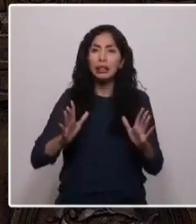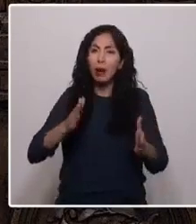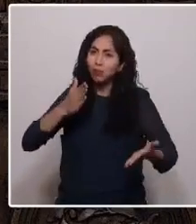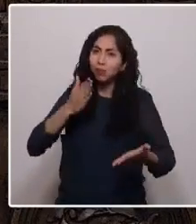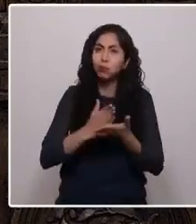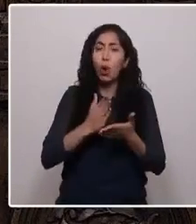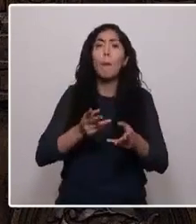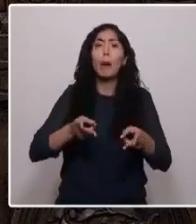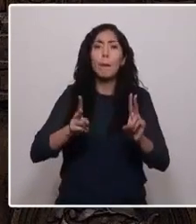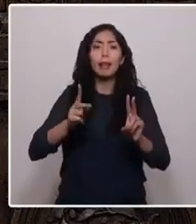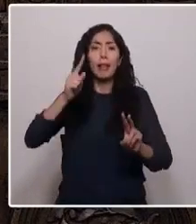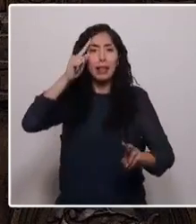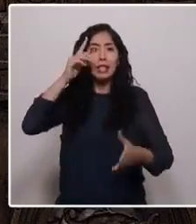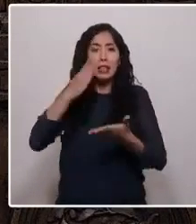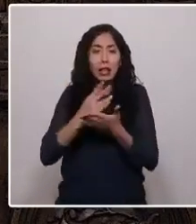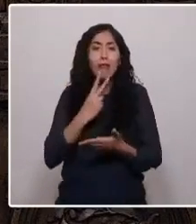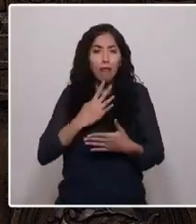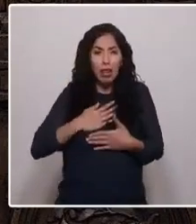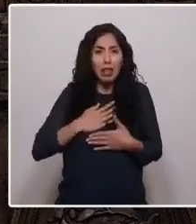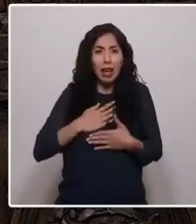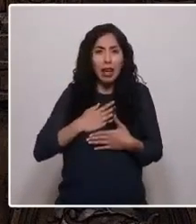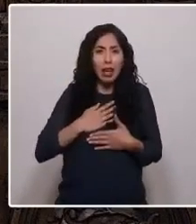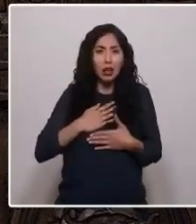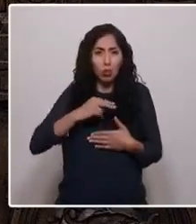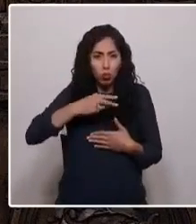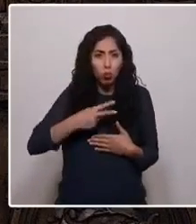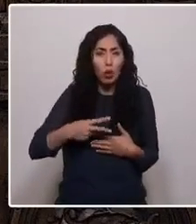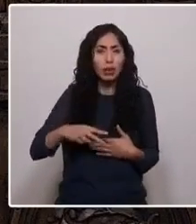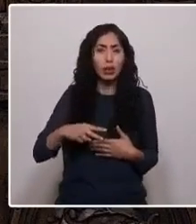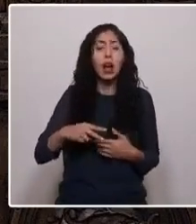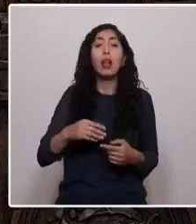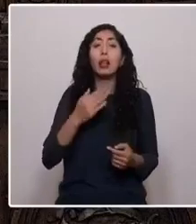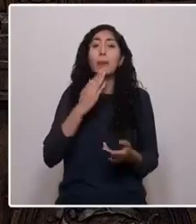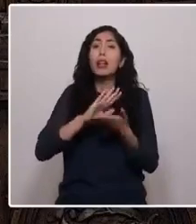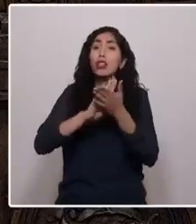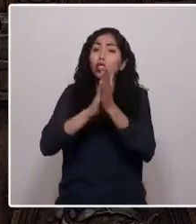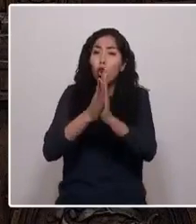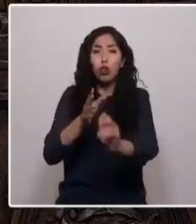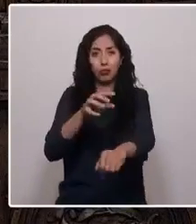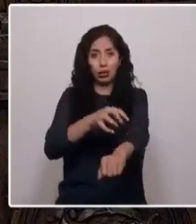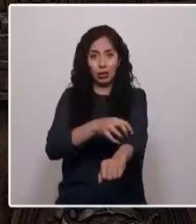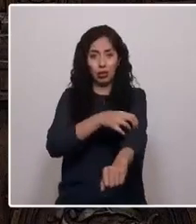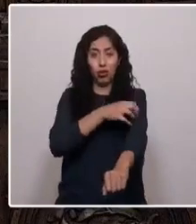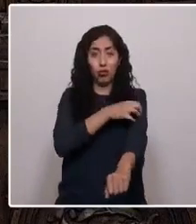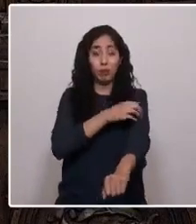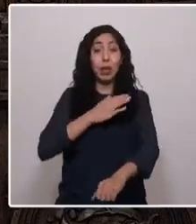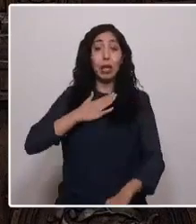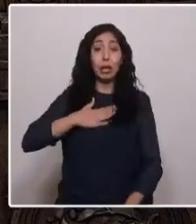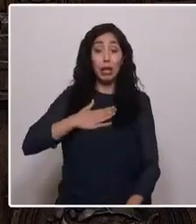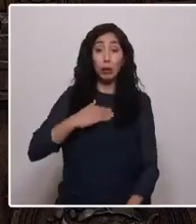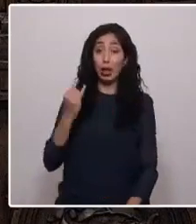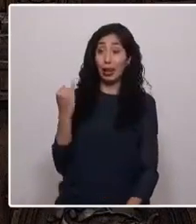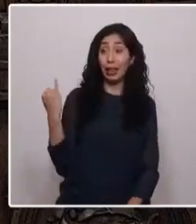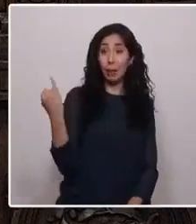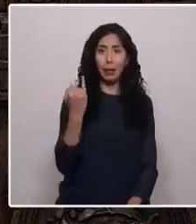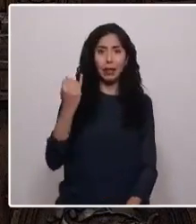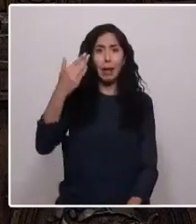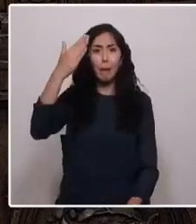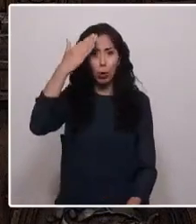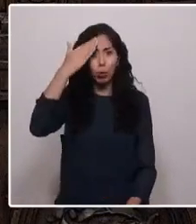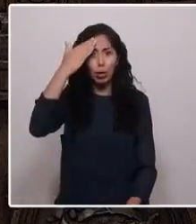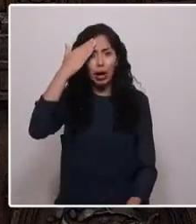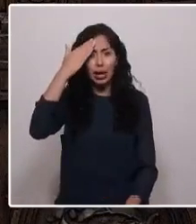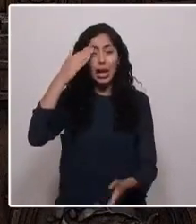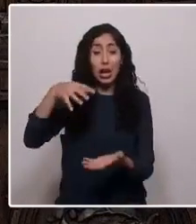decidir sobre nuestras vidas en todos nuestros territorios queremos que la soberanía popular y comunal